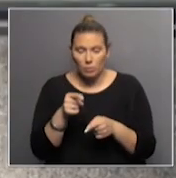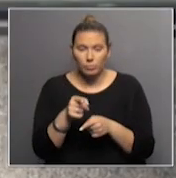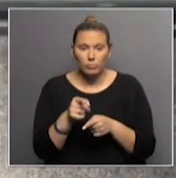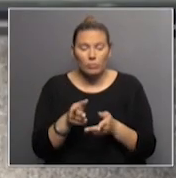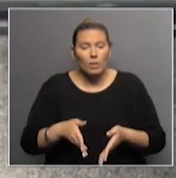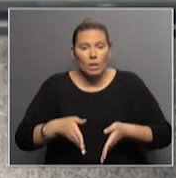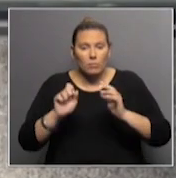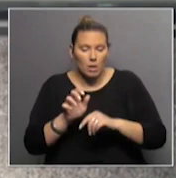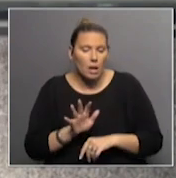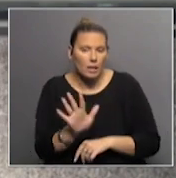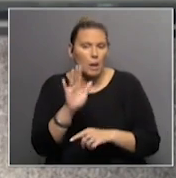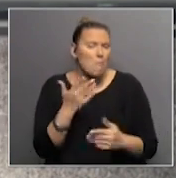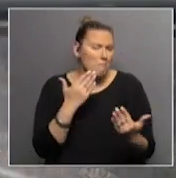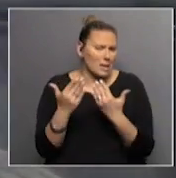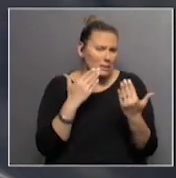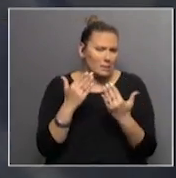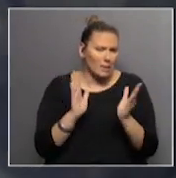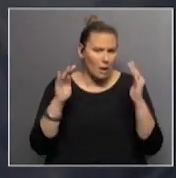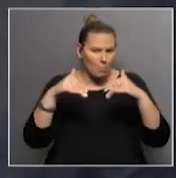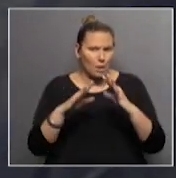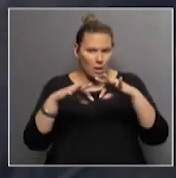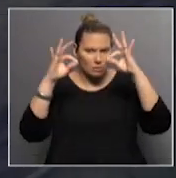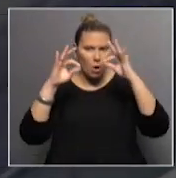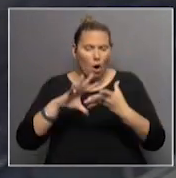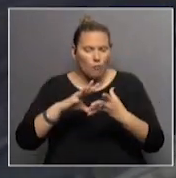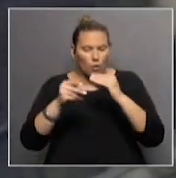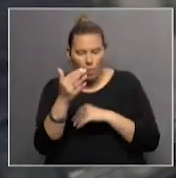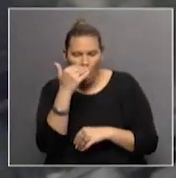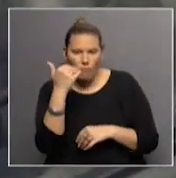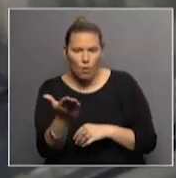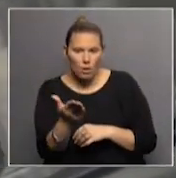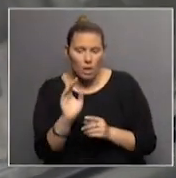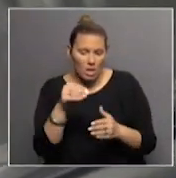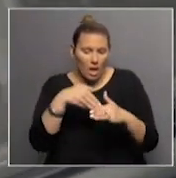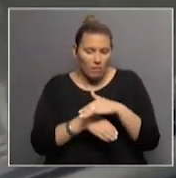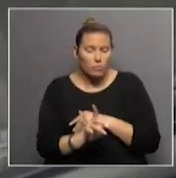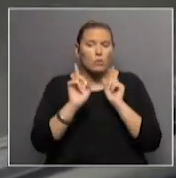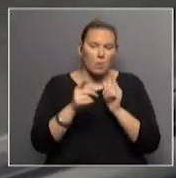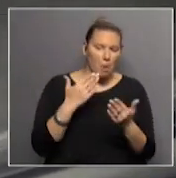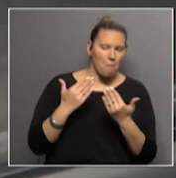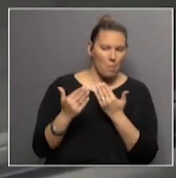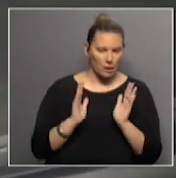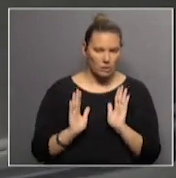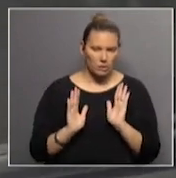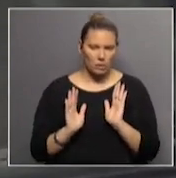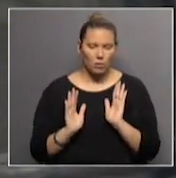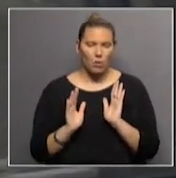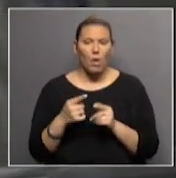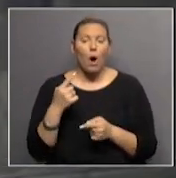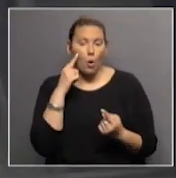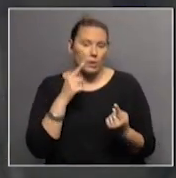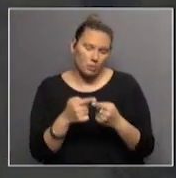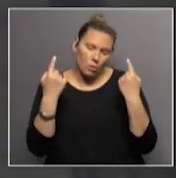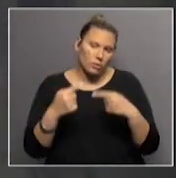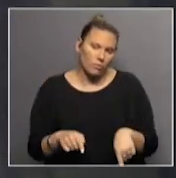edificio con características muy similares, su forma exterior y sus interiores son muy parecidos, con distinta